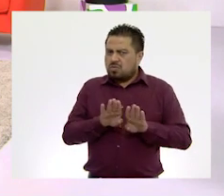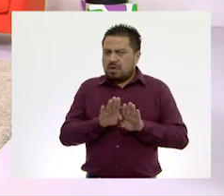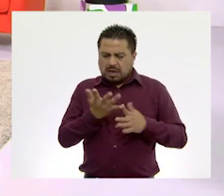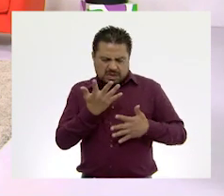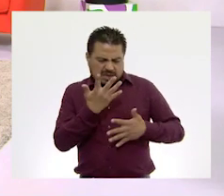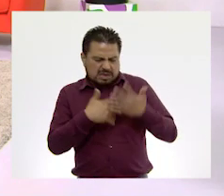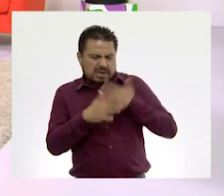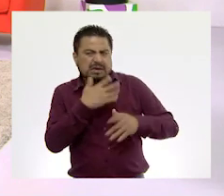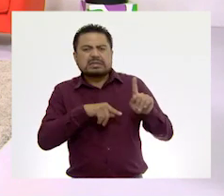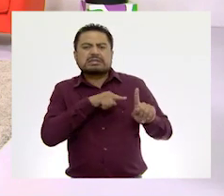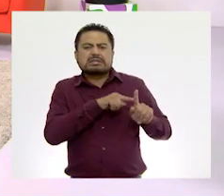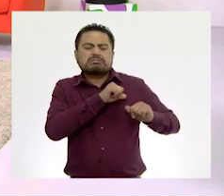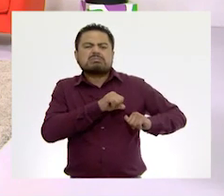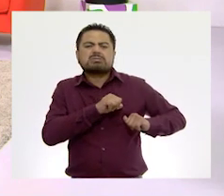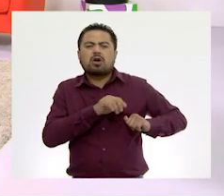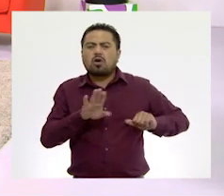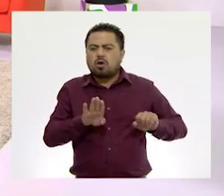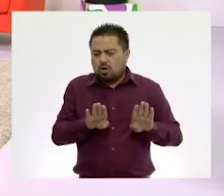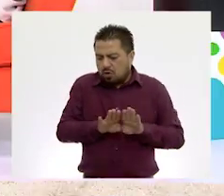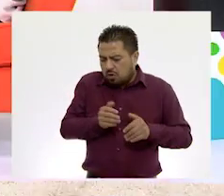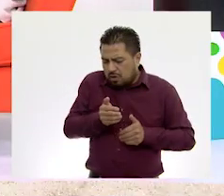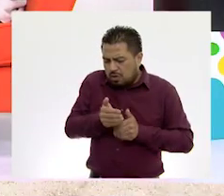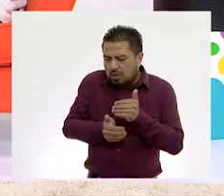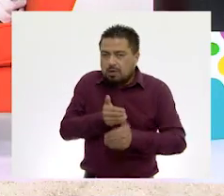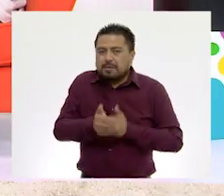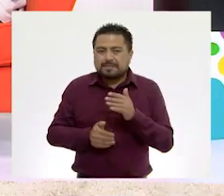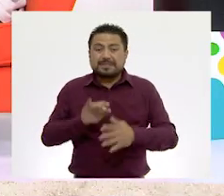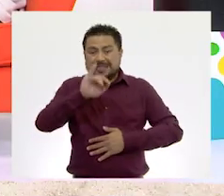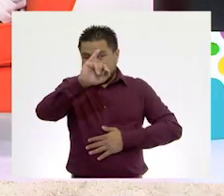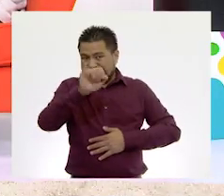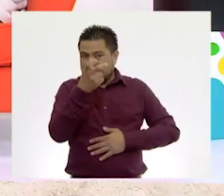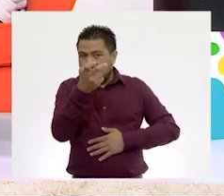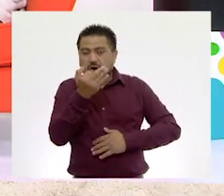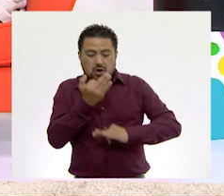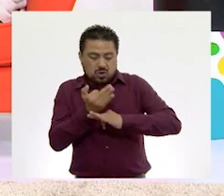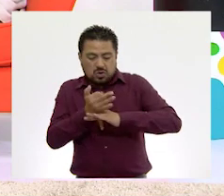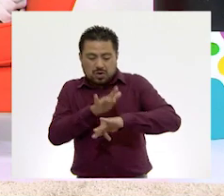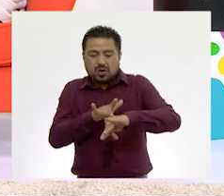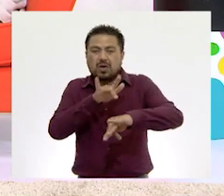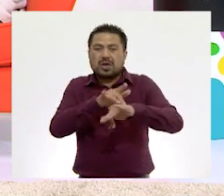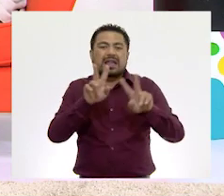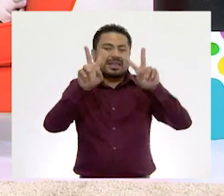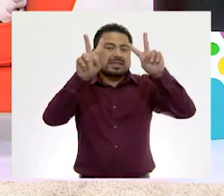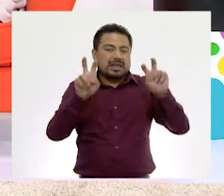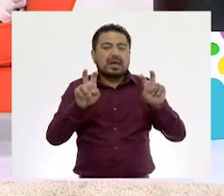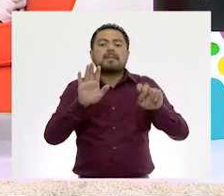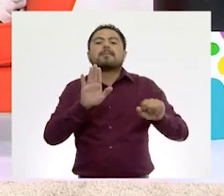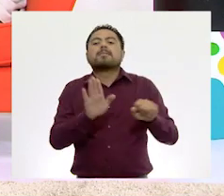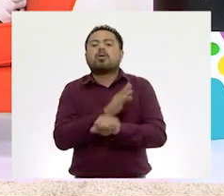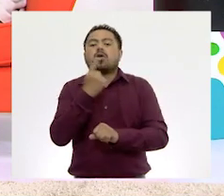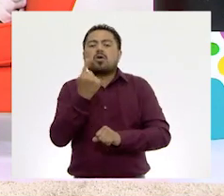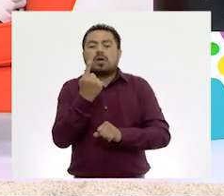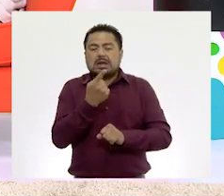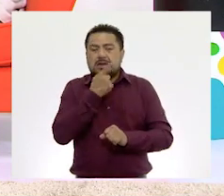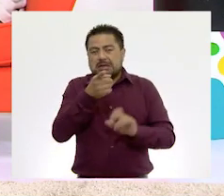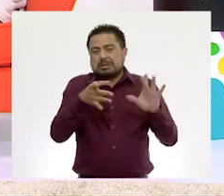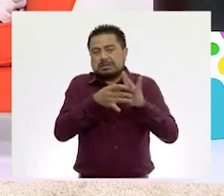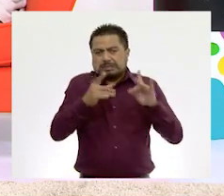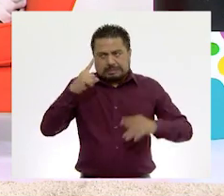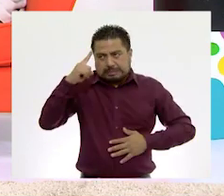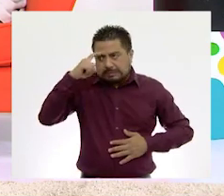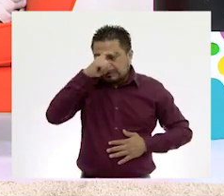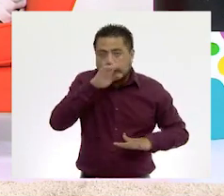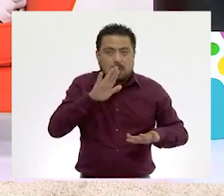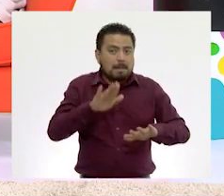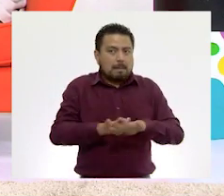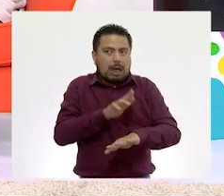lengua de señas en este proceso? Sí, mira, justo tocas el meollo del asunto porque es digamos, una dificultad